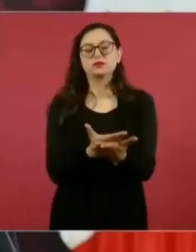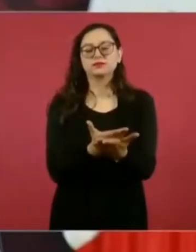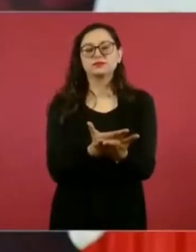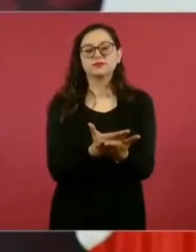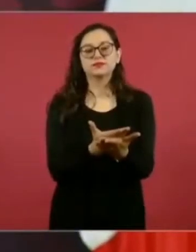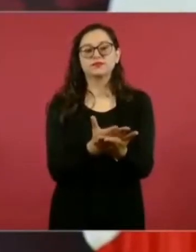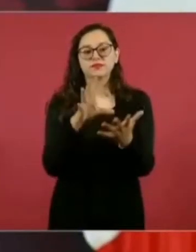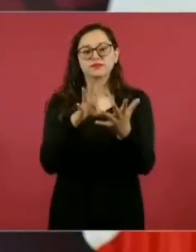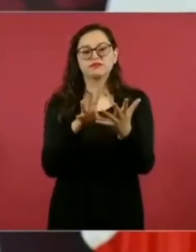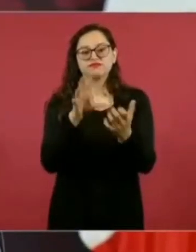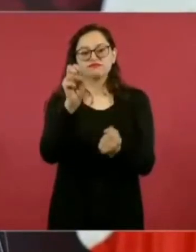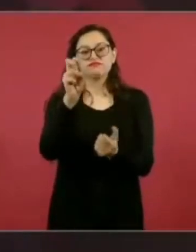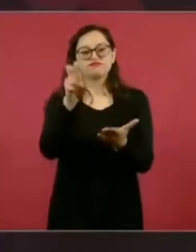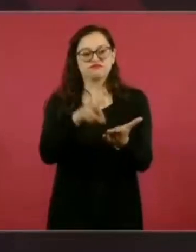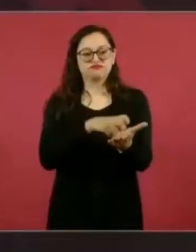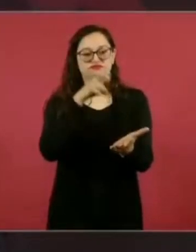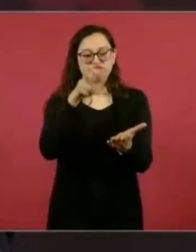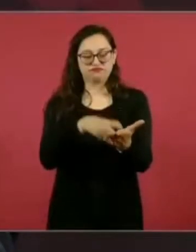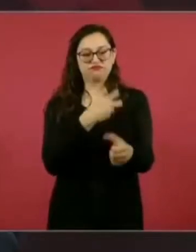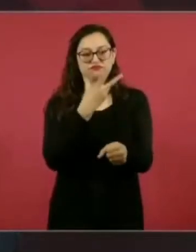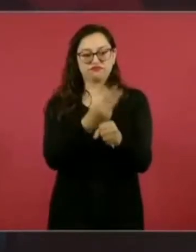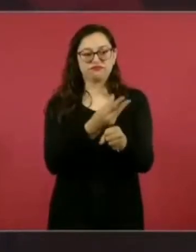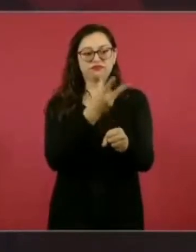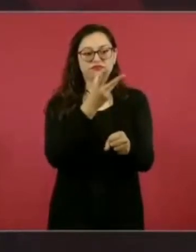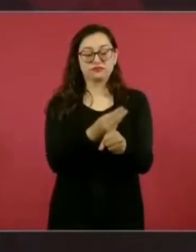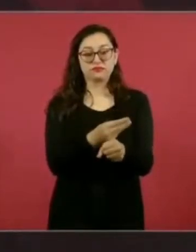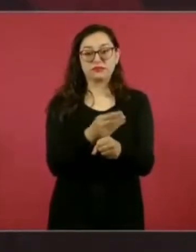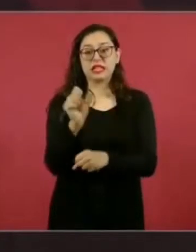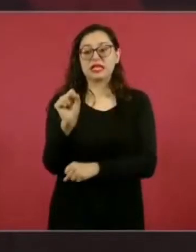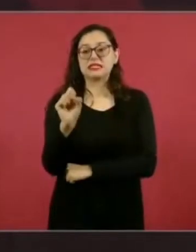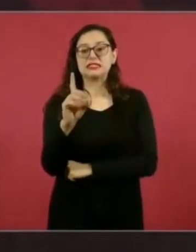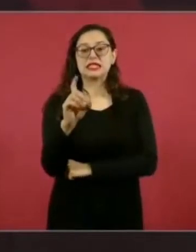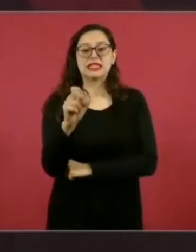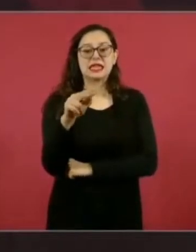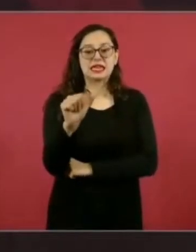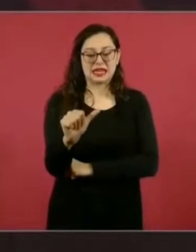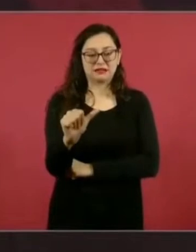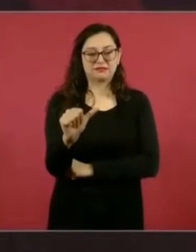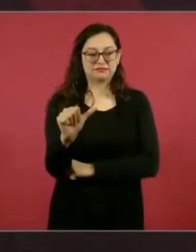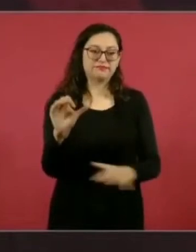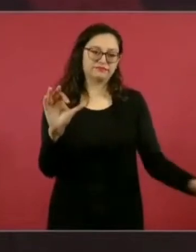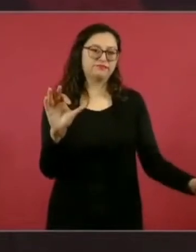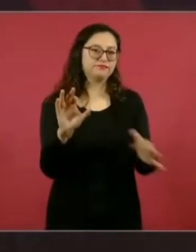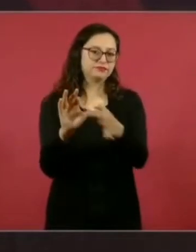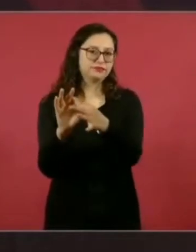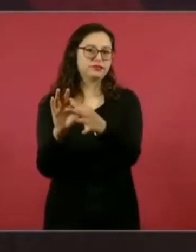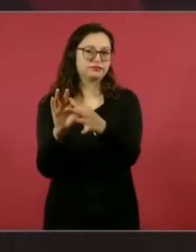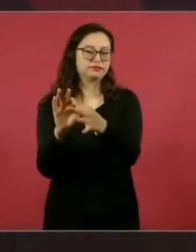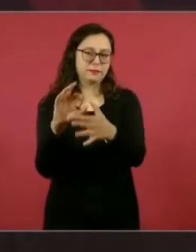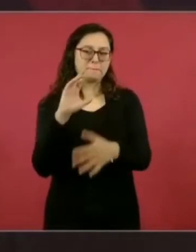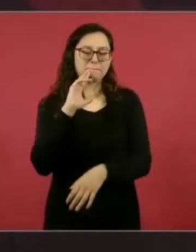reforma constitucional para que la Guardia pasara a formar parte de la Secretaría de la Defensa.